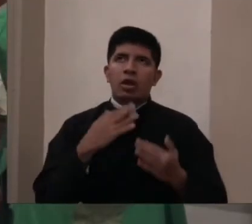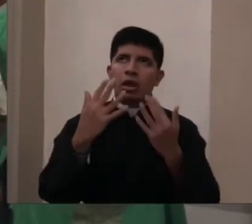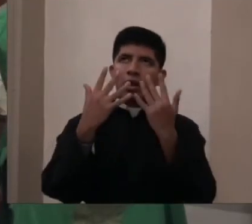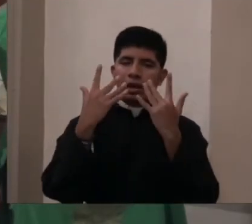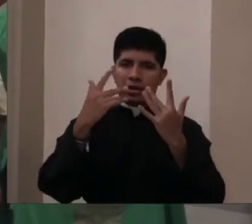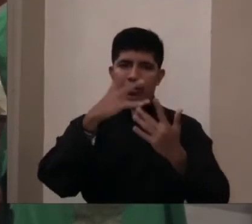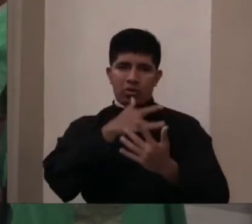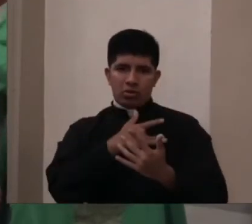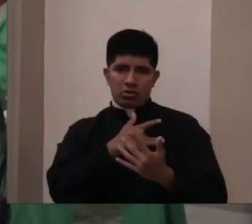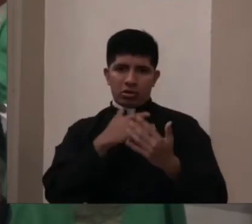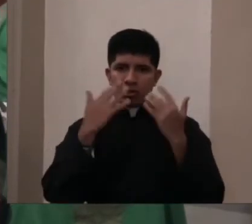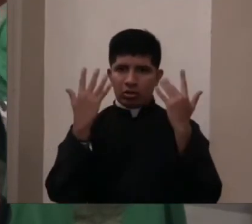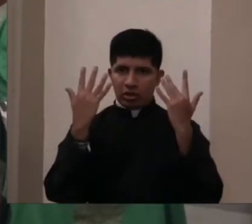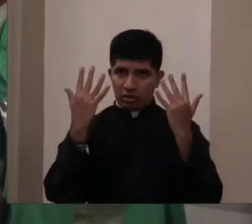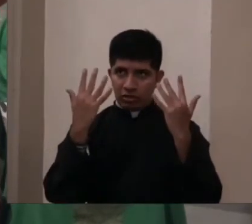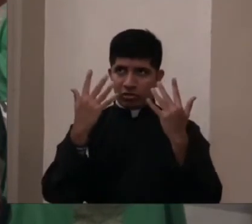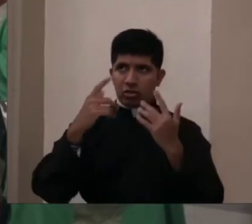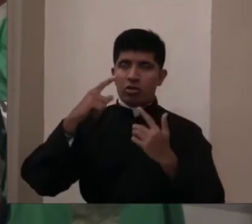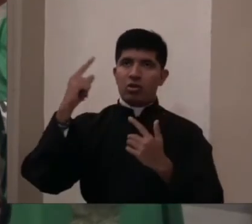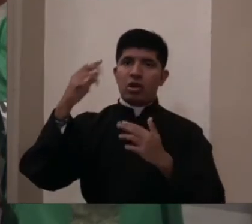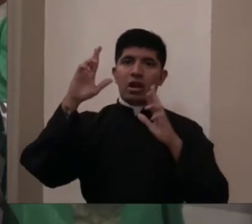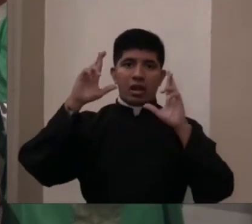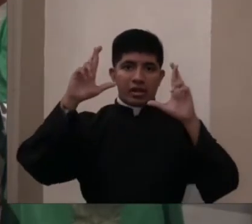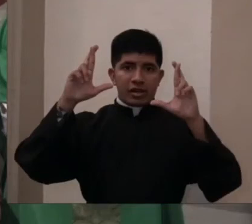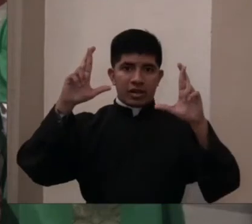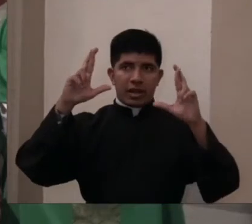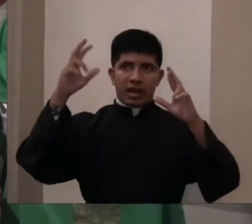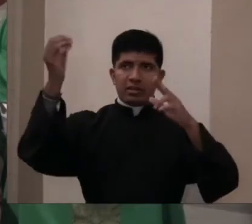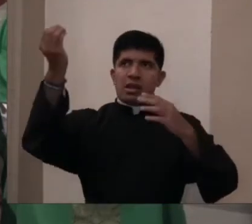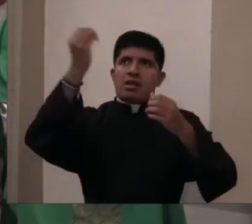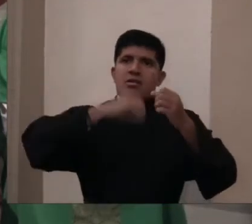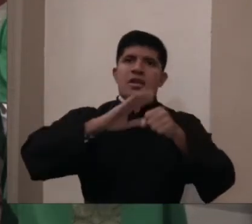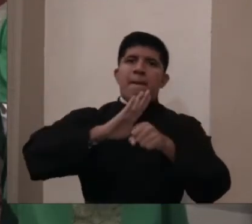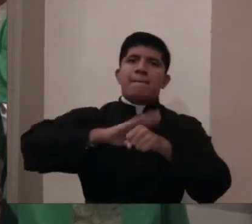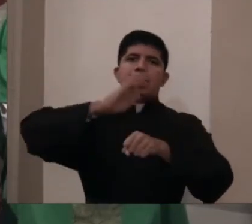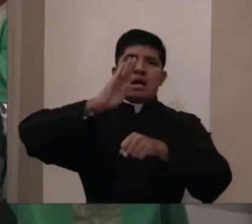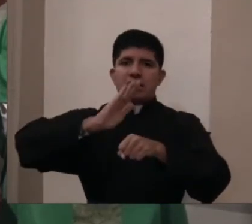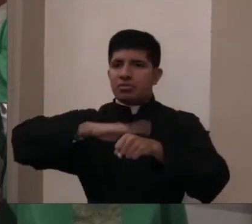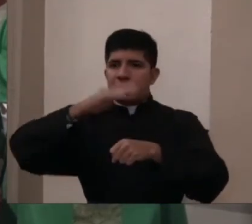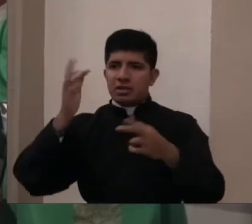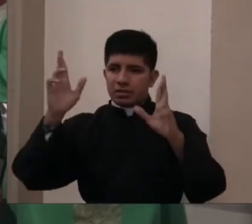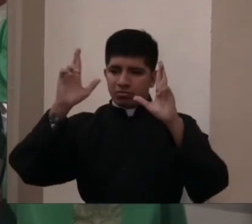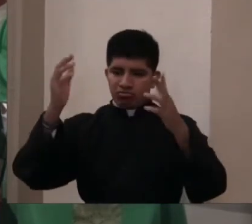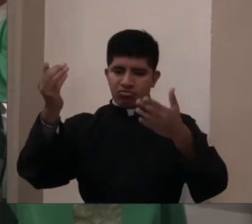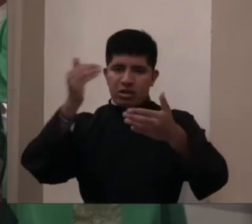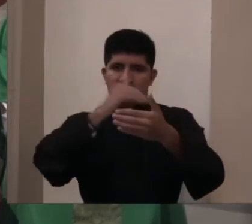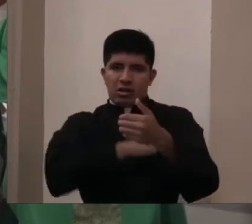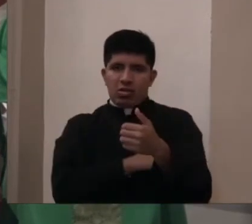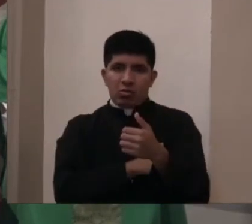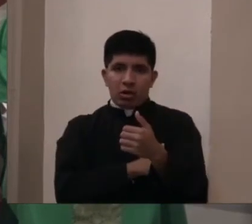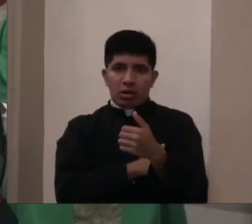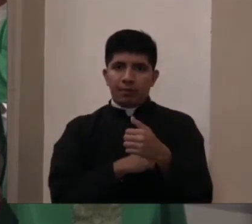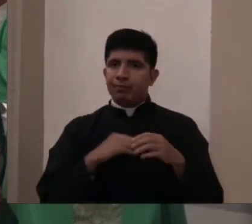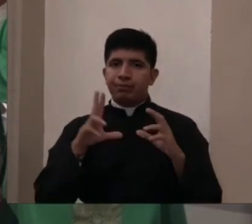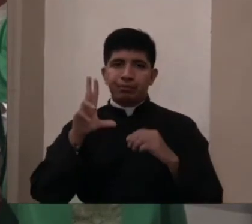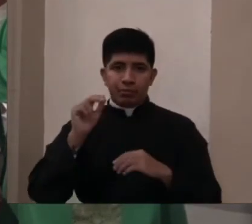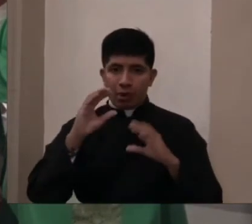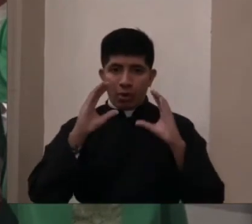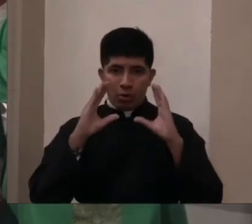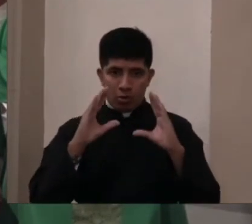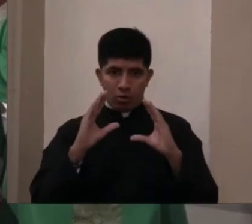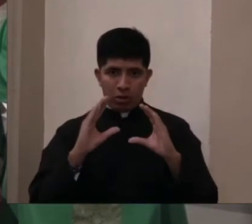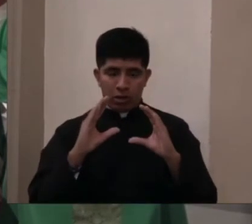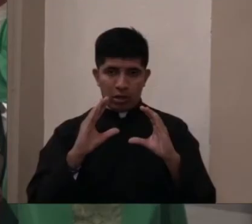sobre todo cuando se han conseguido en base a injusticias. Tengamos cuidado y atendamos